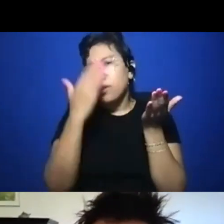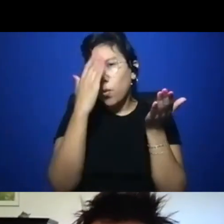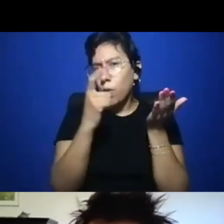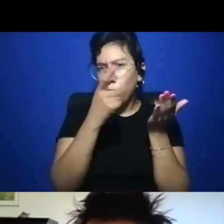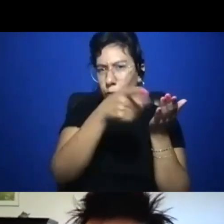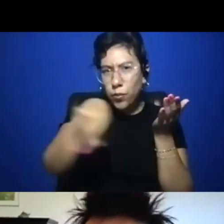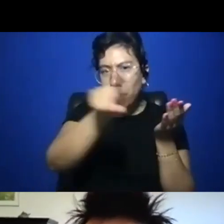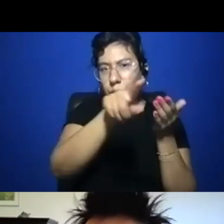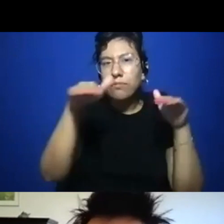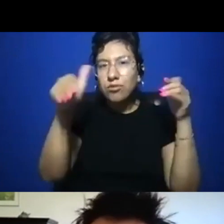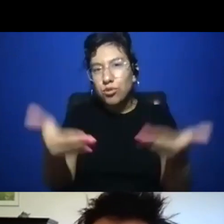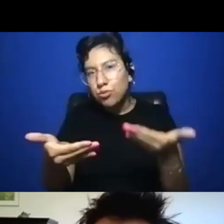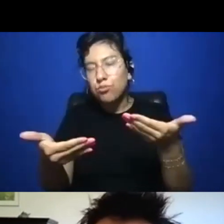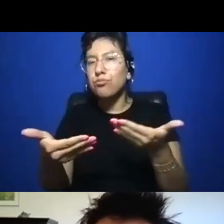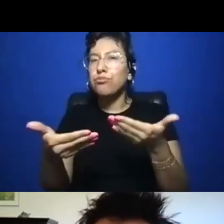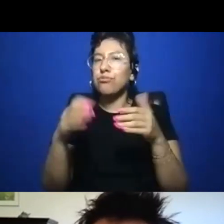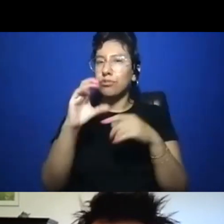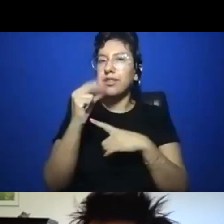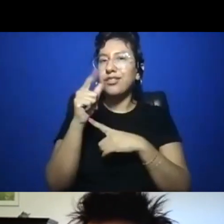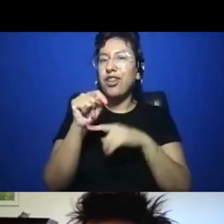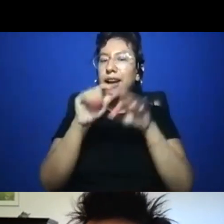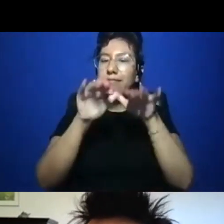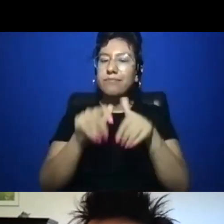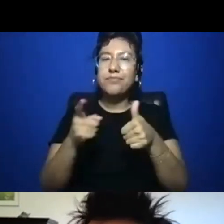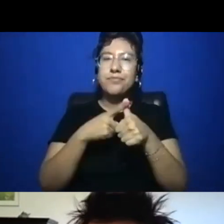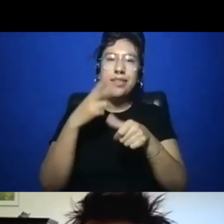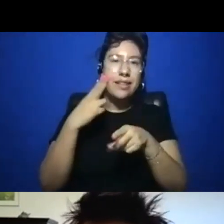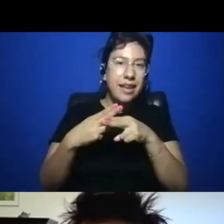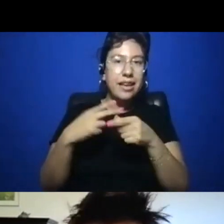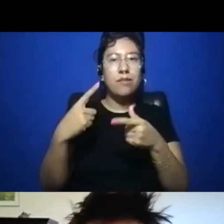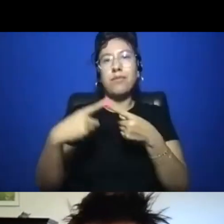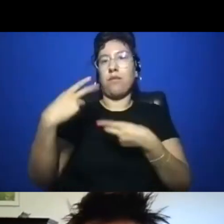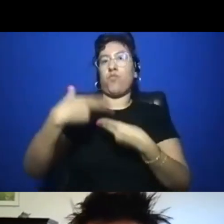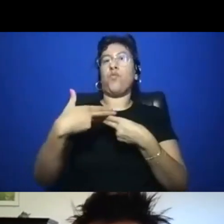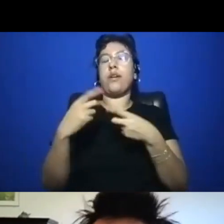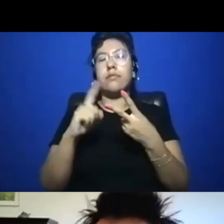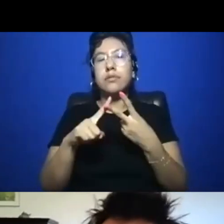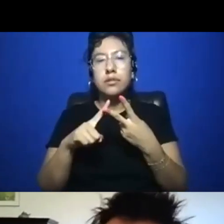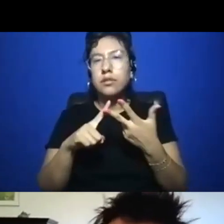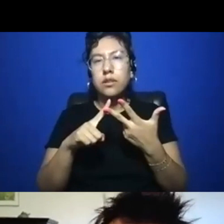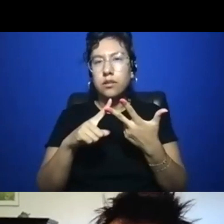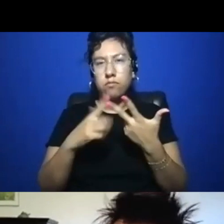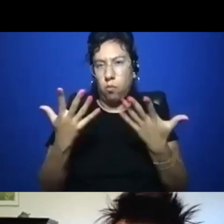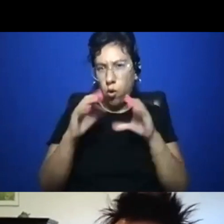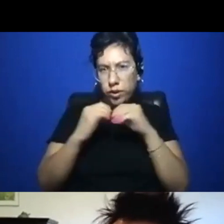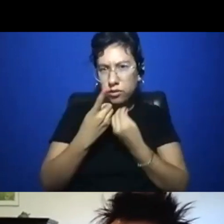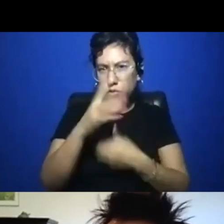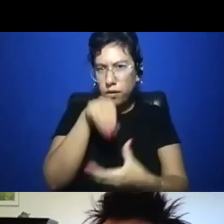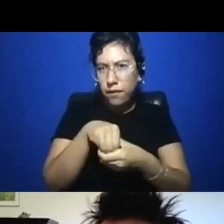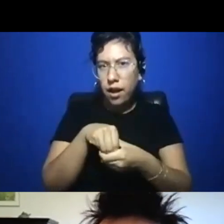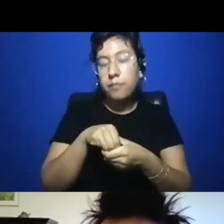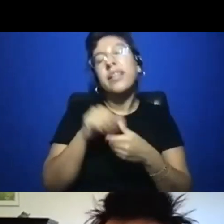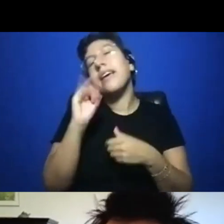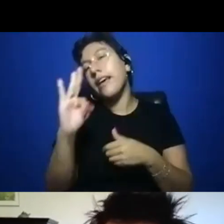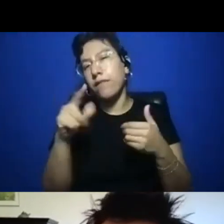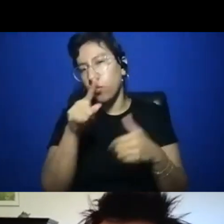También sería bueno saber quién está aquí, así que por favor preséntense en el chat con su nombre, sus pronombres, qué organización, con cuál organización están,